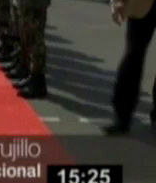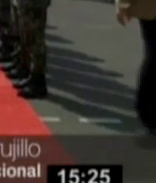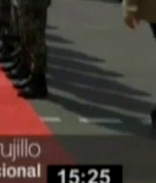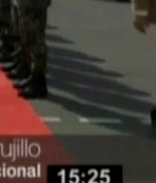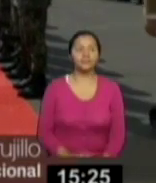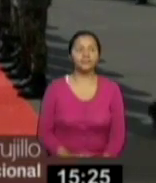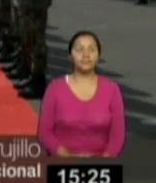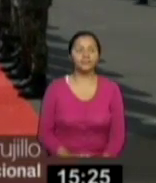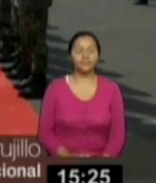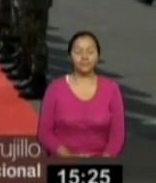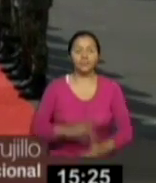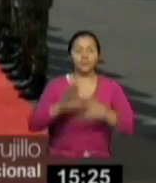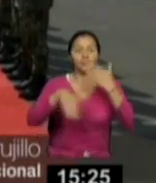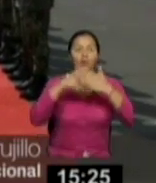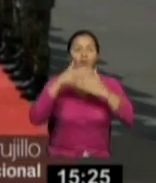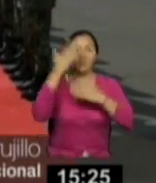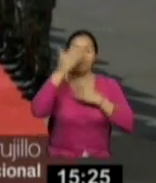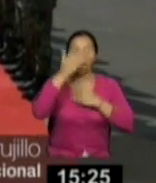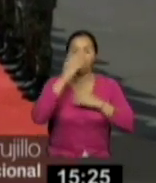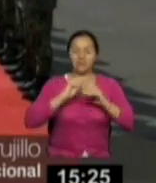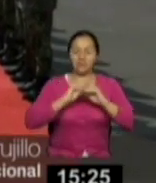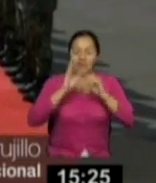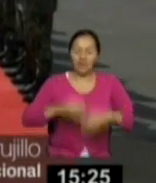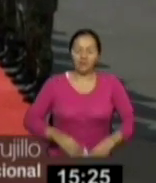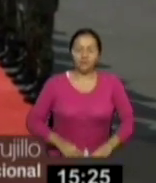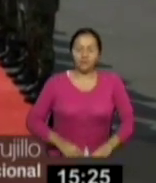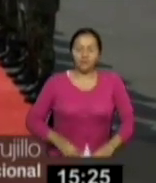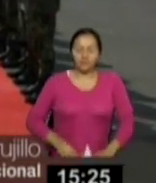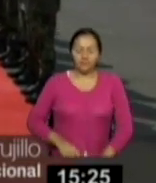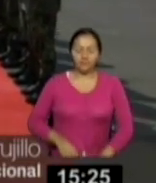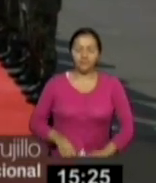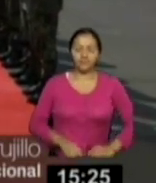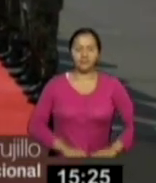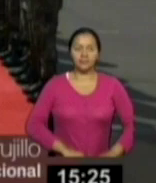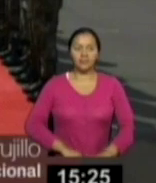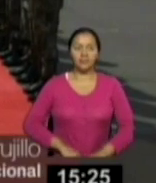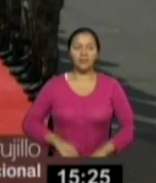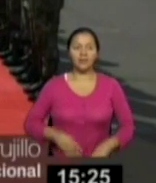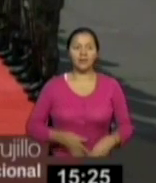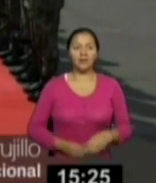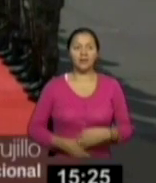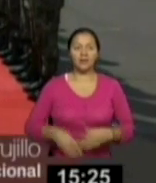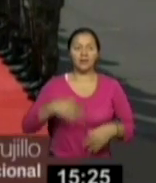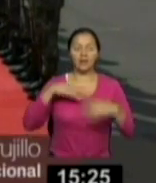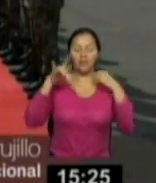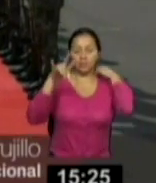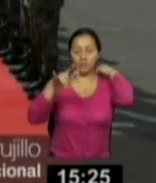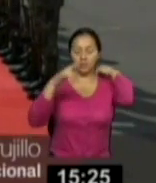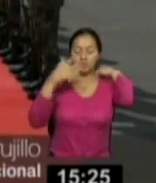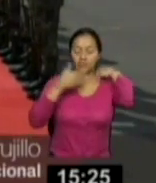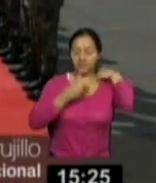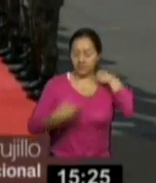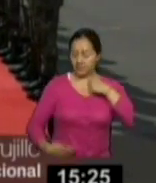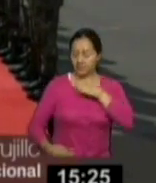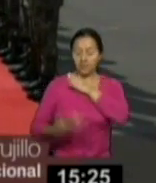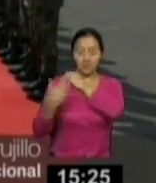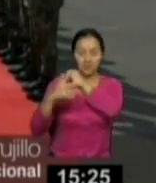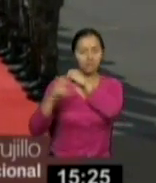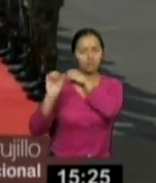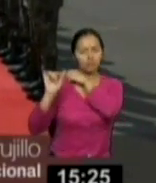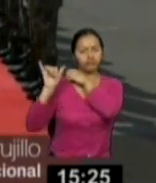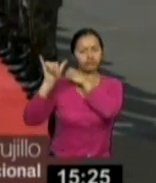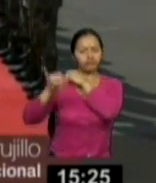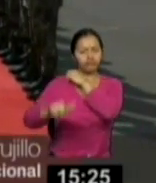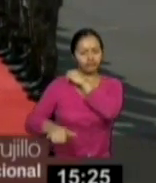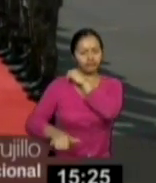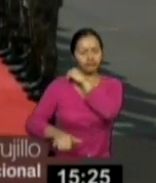imágenes ya tenemos el aeropuerto en donde el presidente de la República descenderá del avión y pues pasará